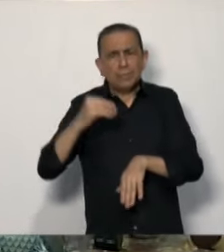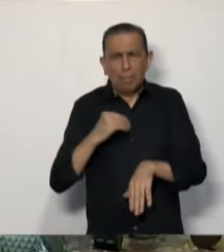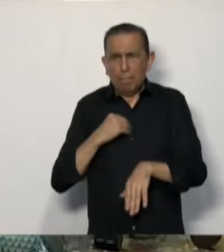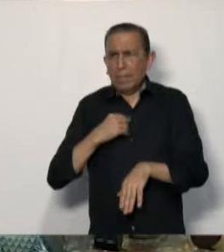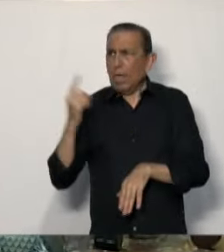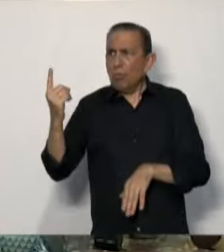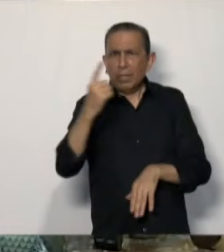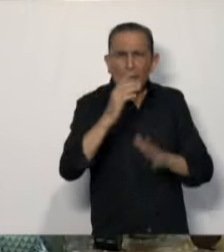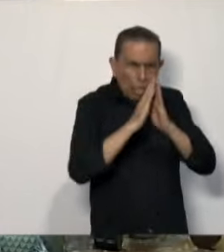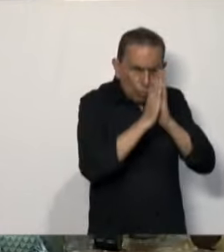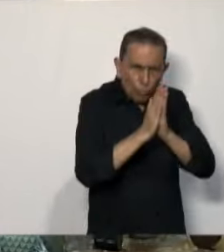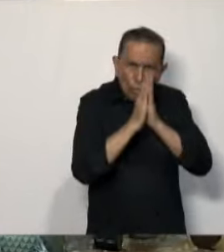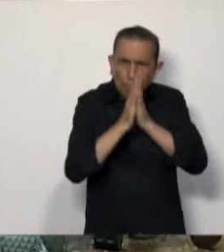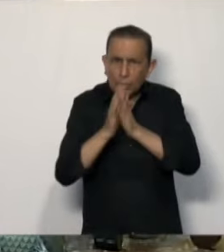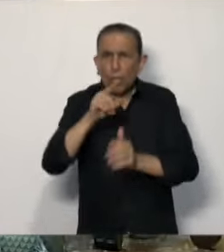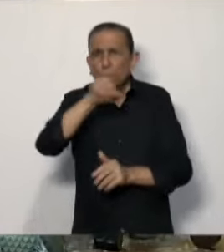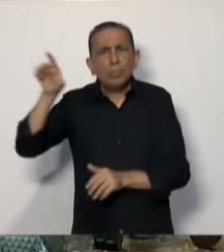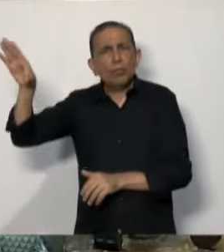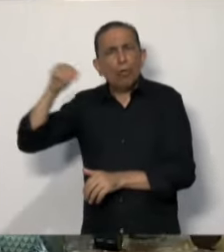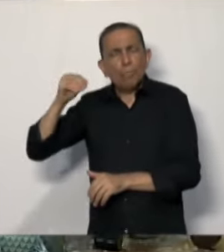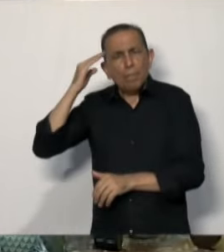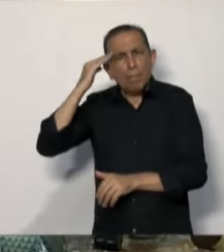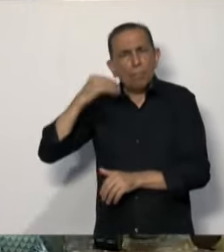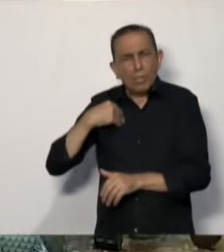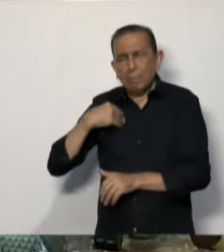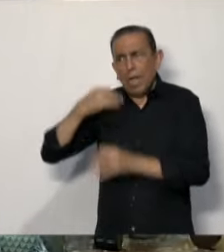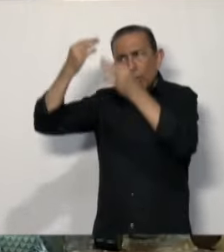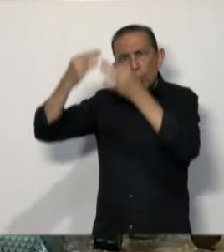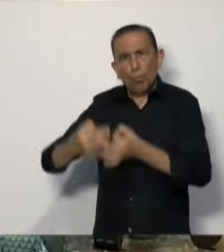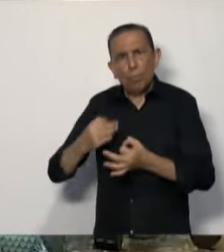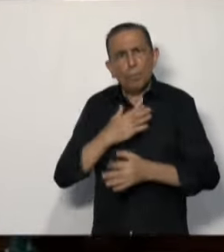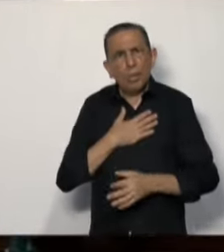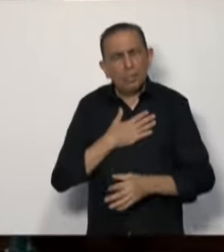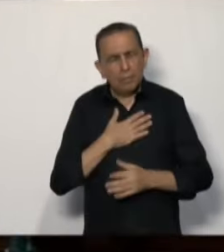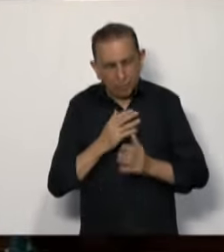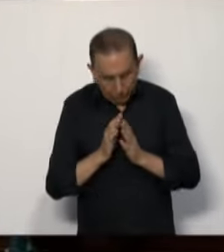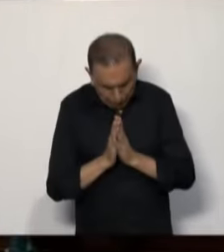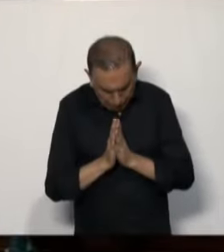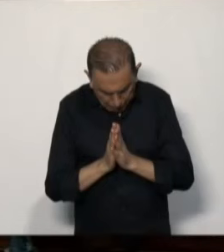de los pecados. Hagan esto en conmemoración mía.